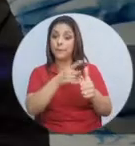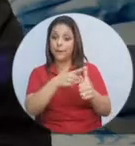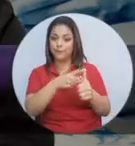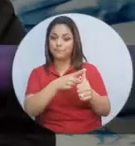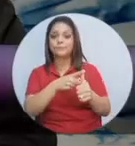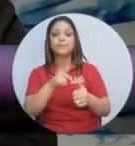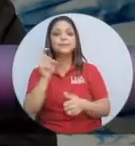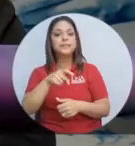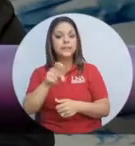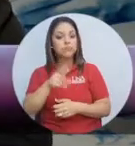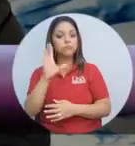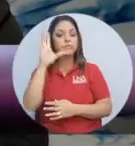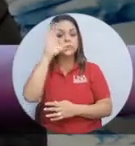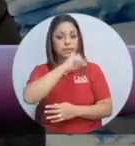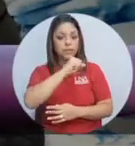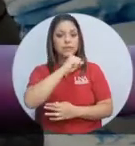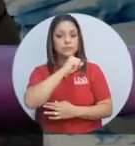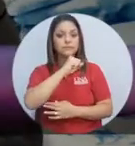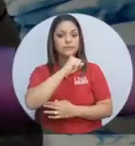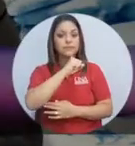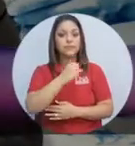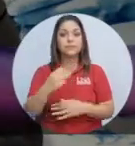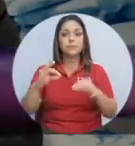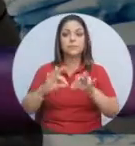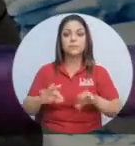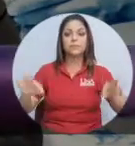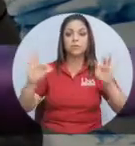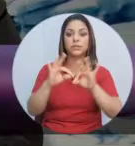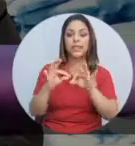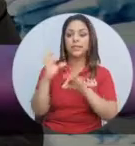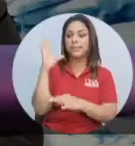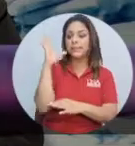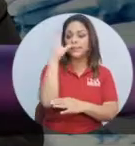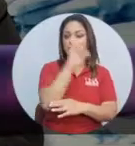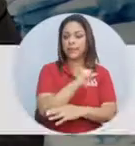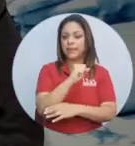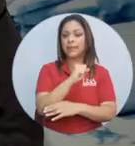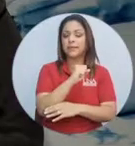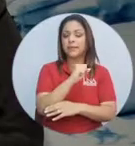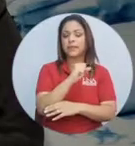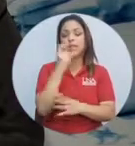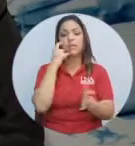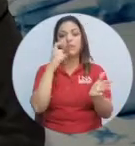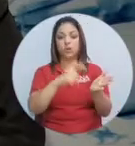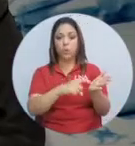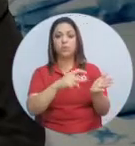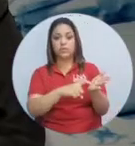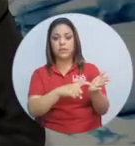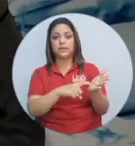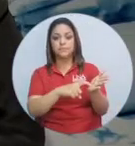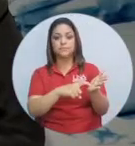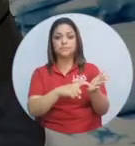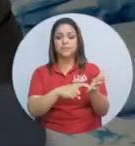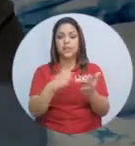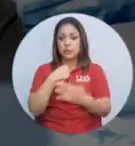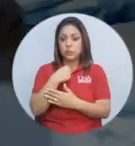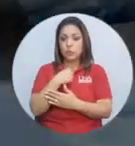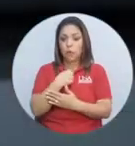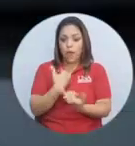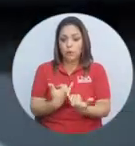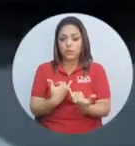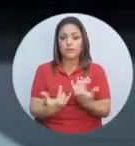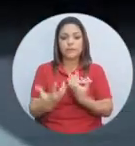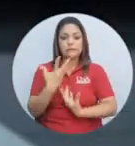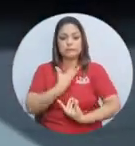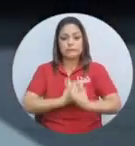volver a distinguir, ¿verdad? Lo importante que es distinguir y reconocer, como bien usted lo dice, que